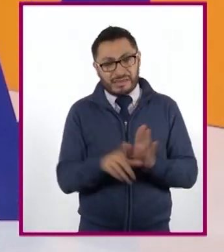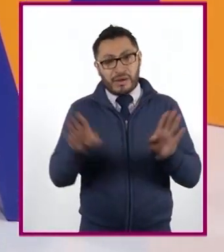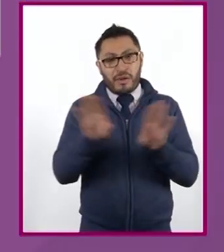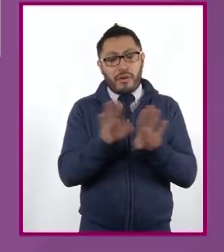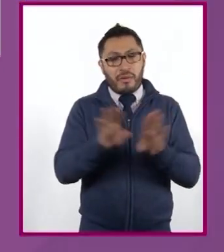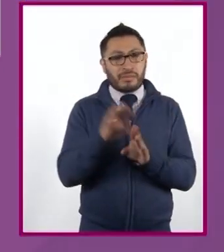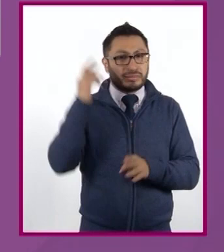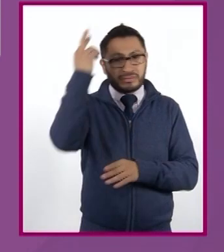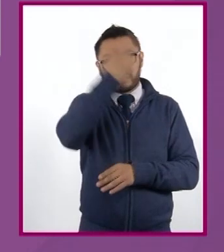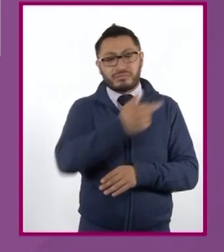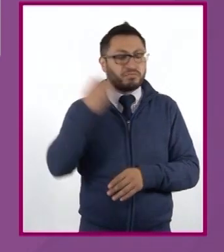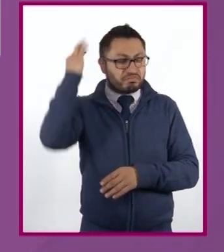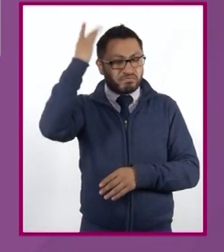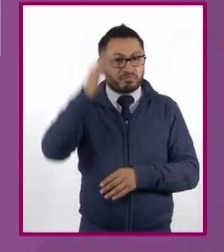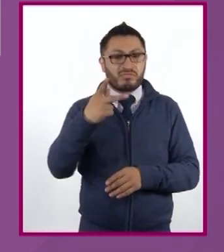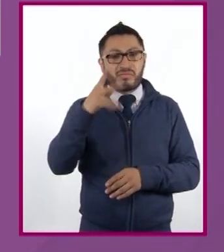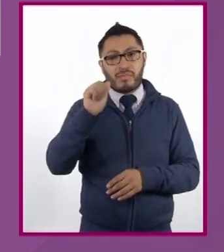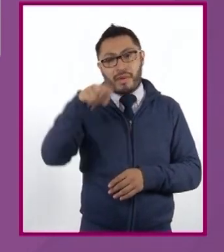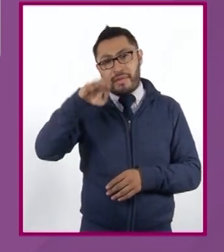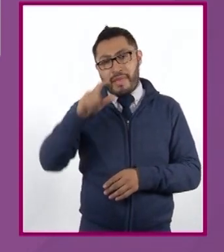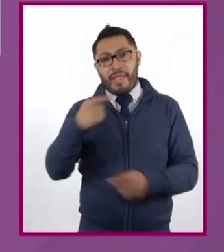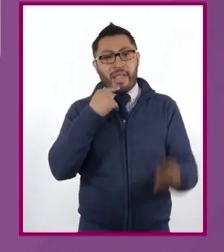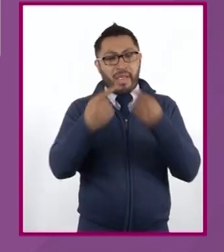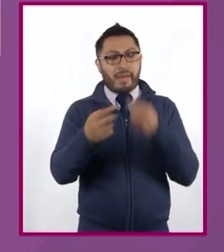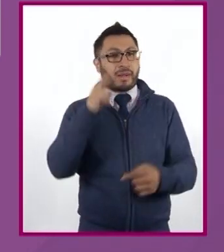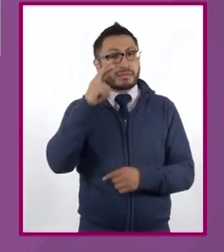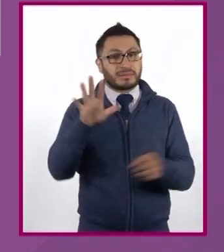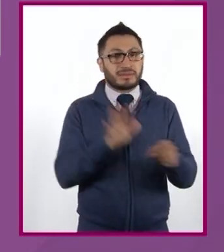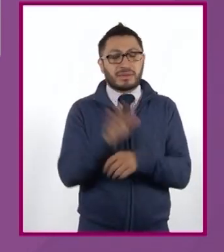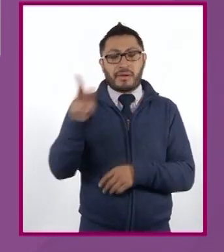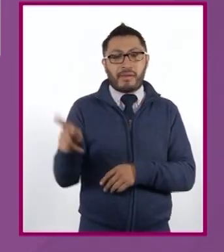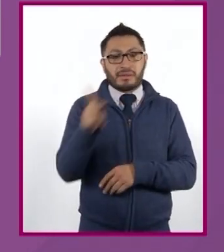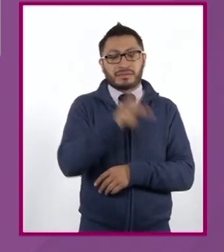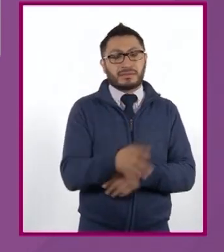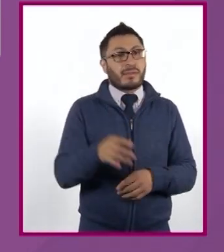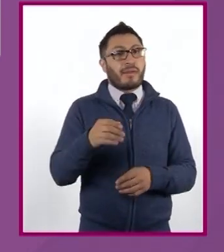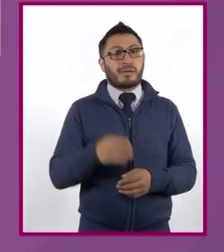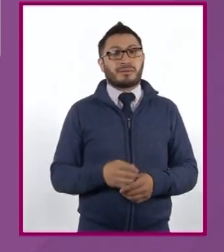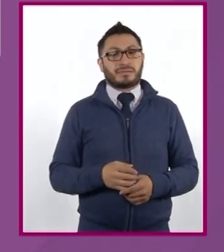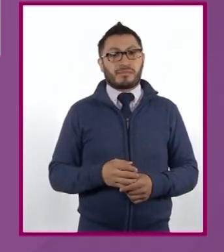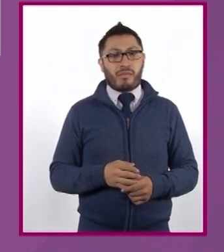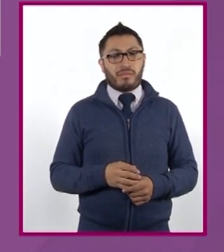discusión. Observen las semejanzas que tienen entre sí.